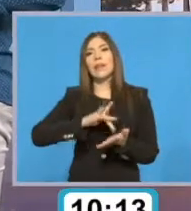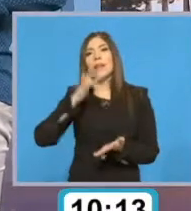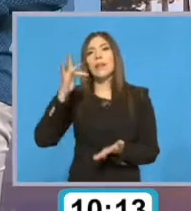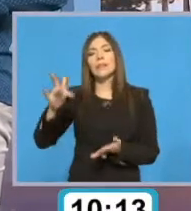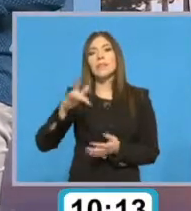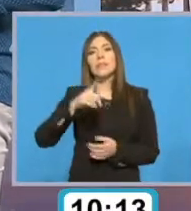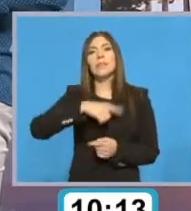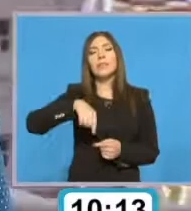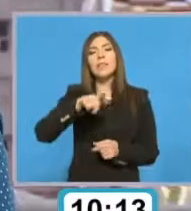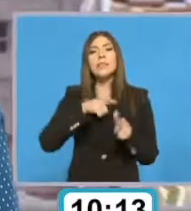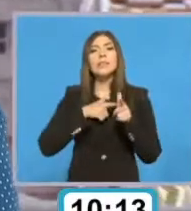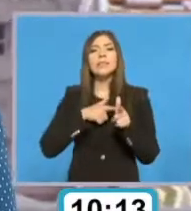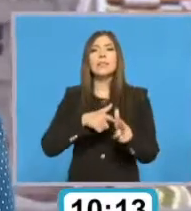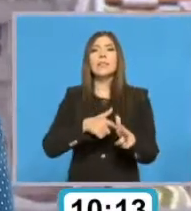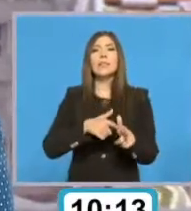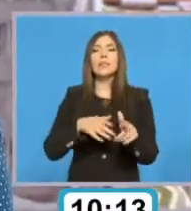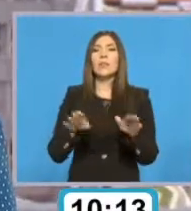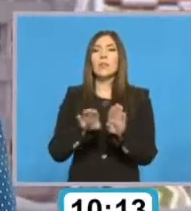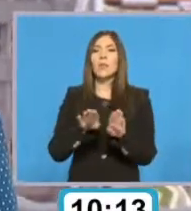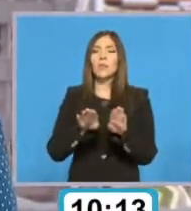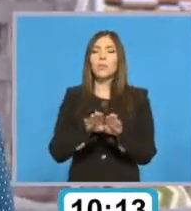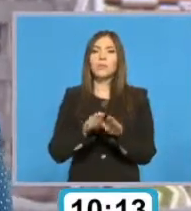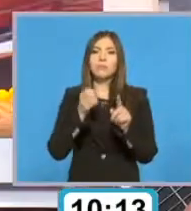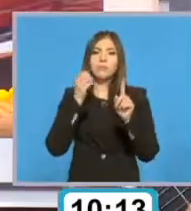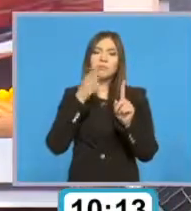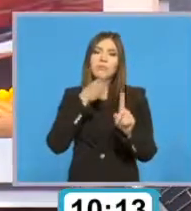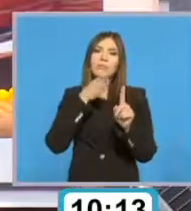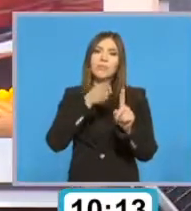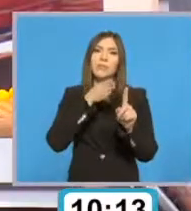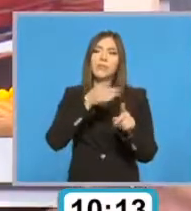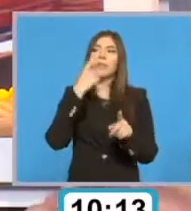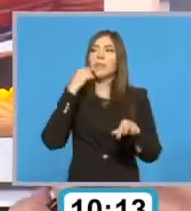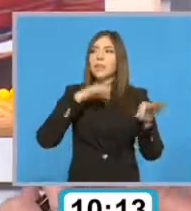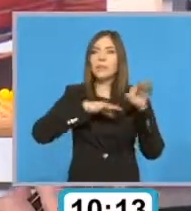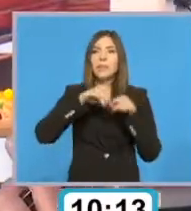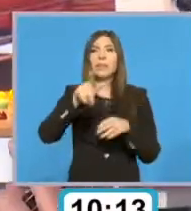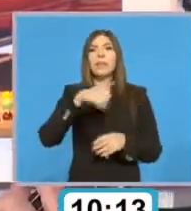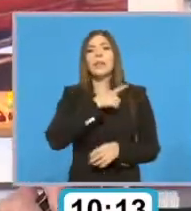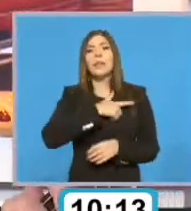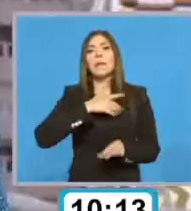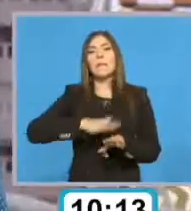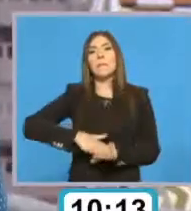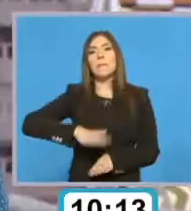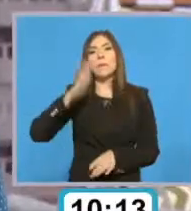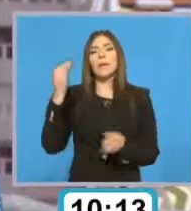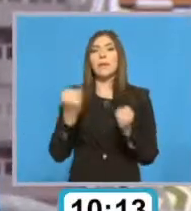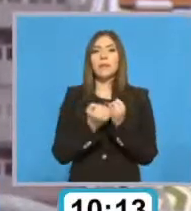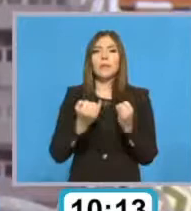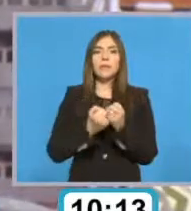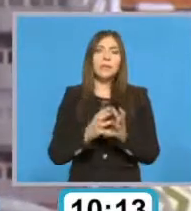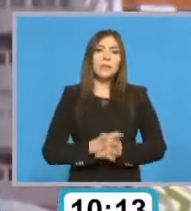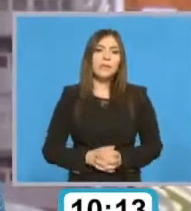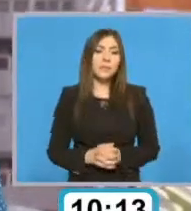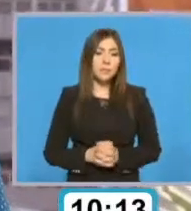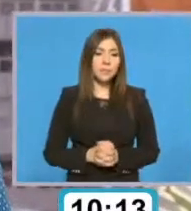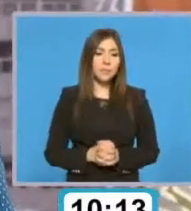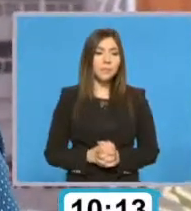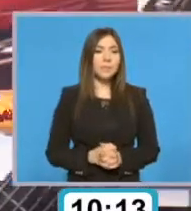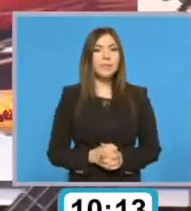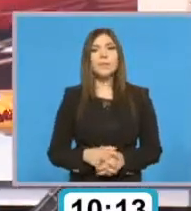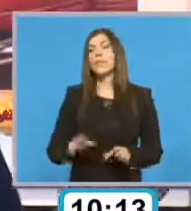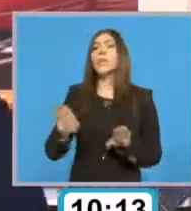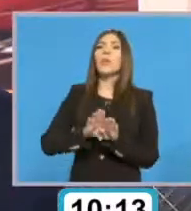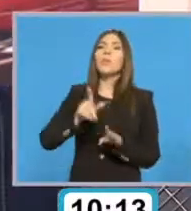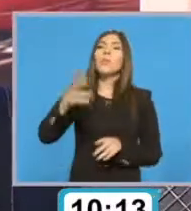se siguen pues ahora sí que al pie del cañón y haciendo pues lo que más les gusta y a uno Claro. pues sí,